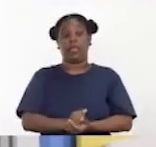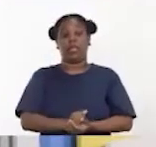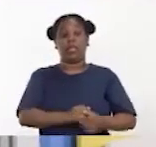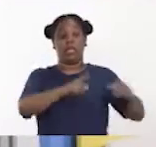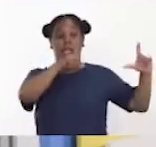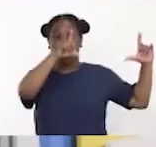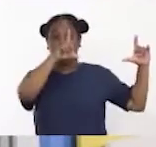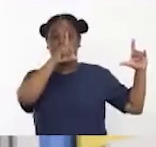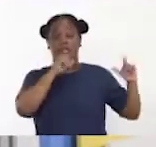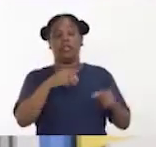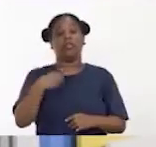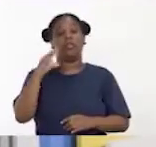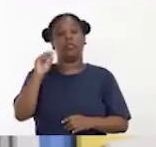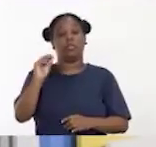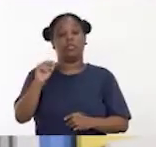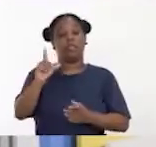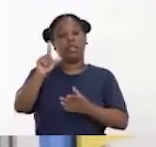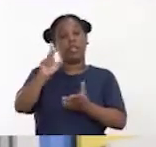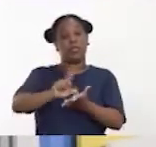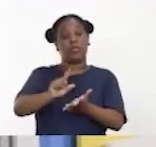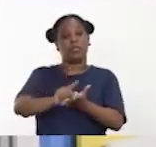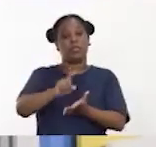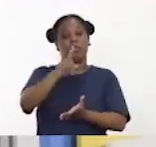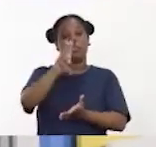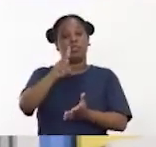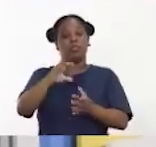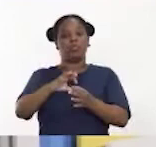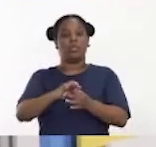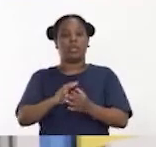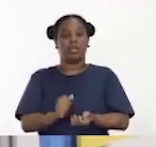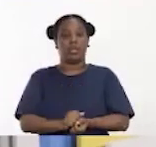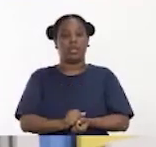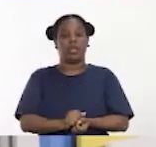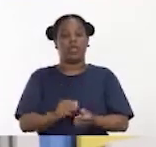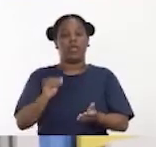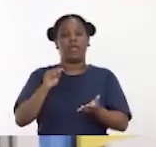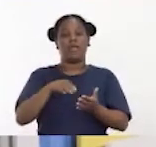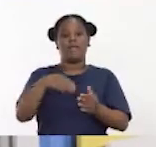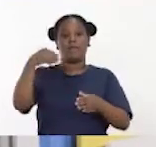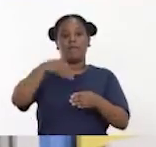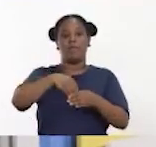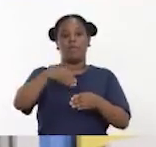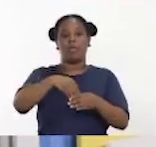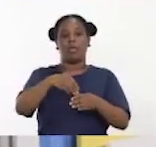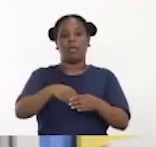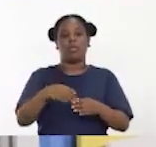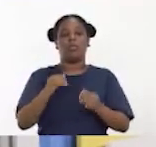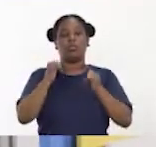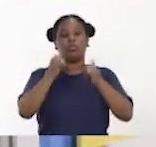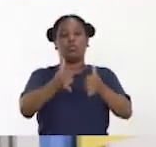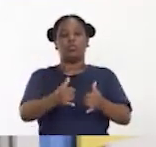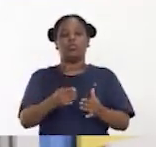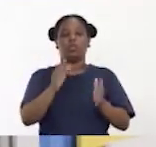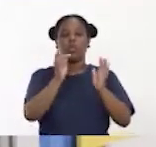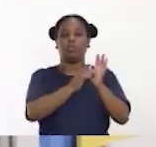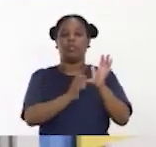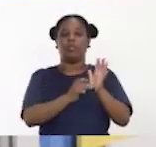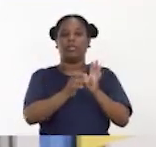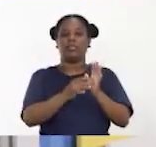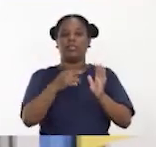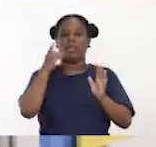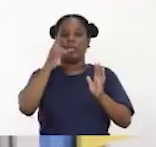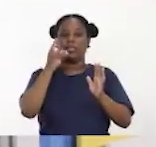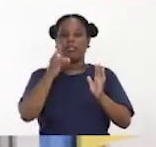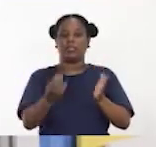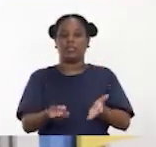estamos sugiriendo la bibliografía en el libro de texto de 12 grados y en el folleto de introducción a la estadística descriptiva. También yo le